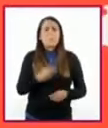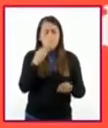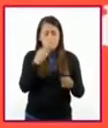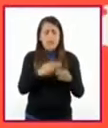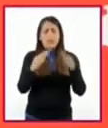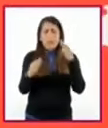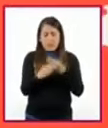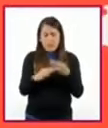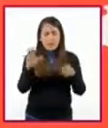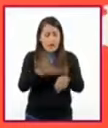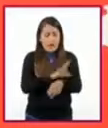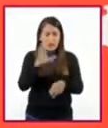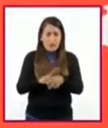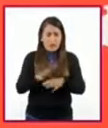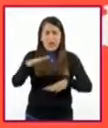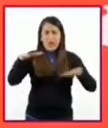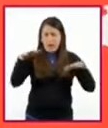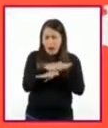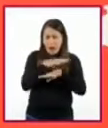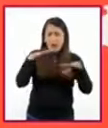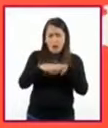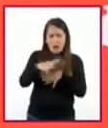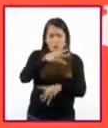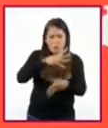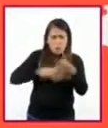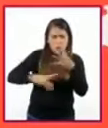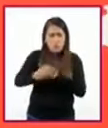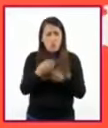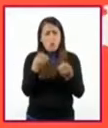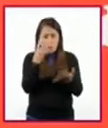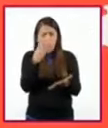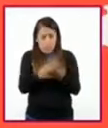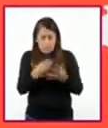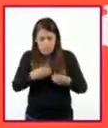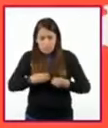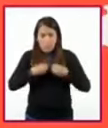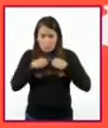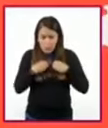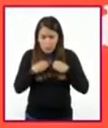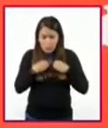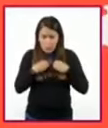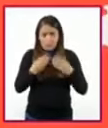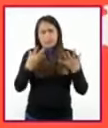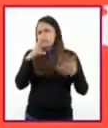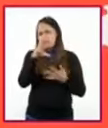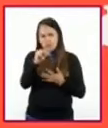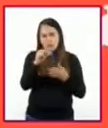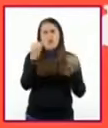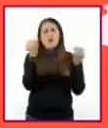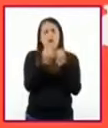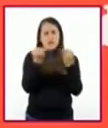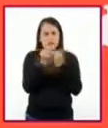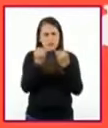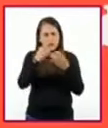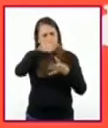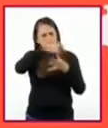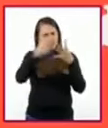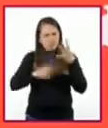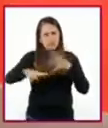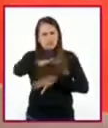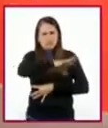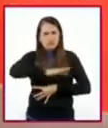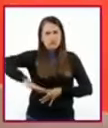y energía, no solo el ambiente afecta a los organismos vivos, sino que estos ejercen también influencia sobre su medio.